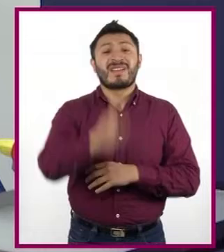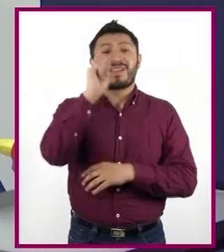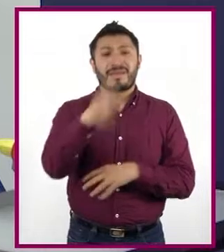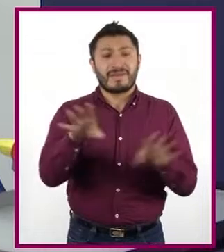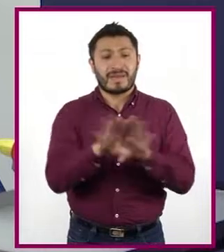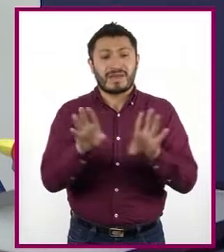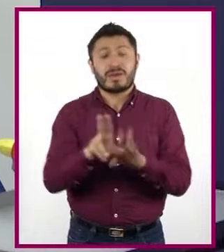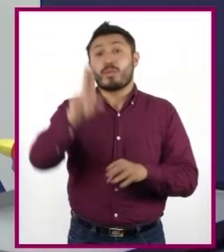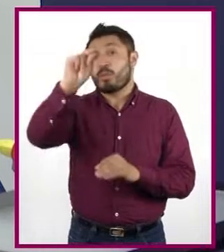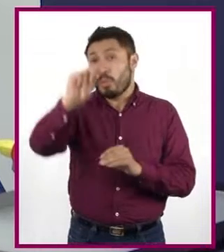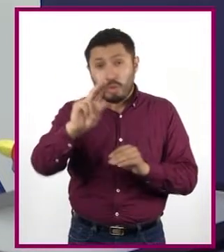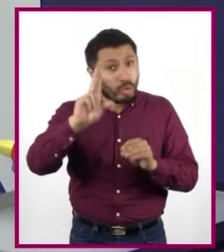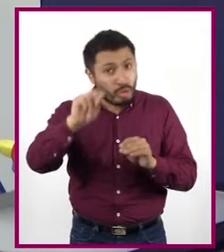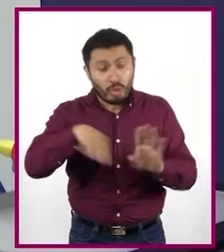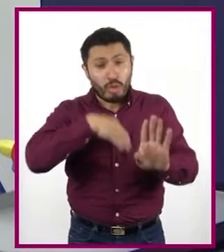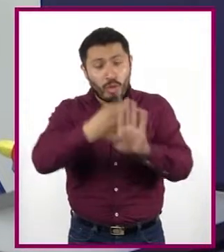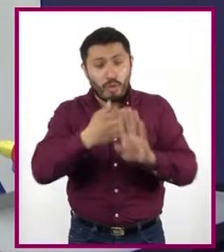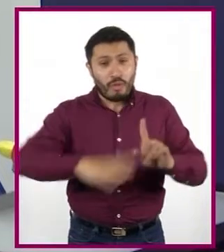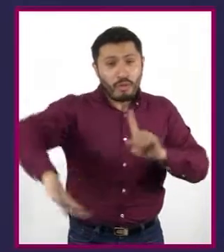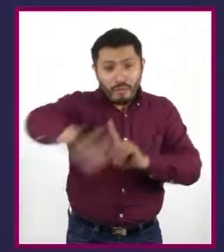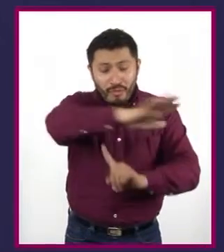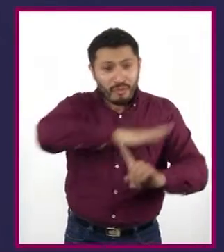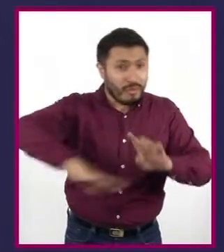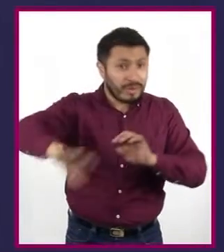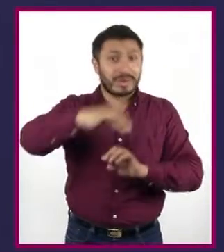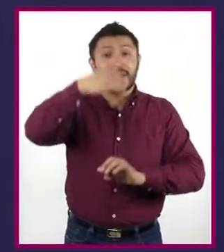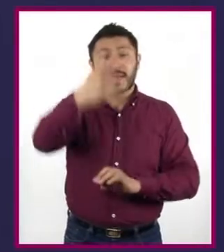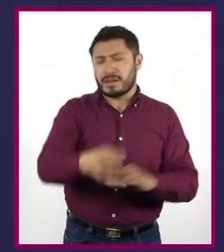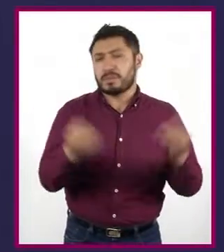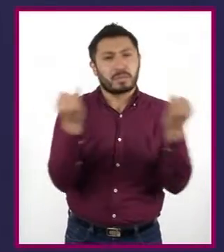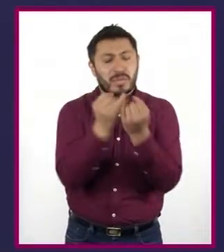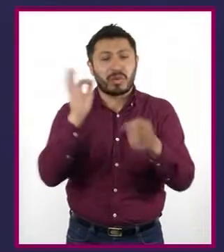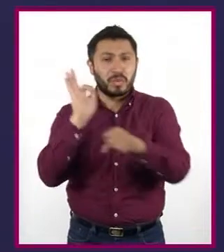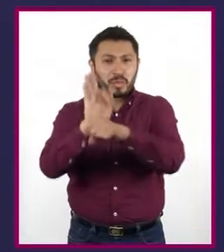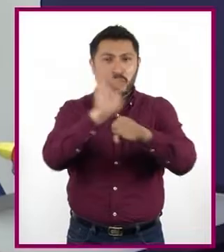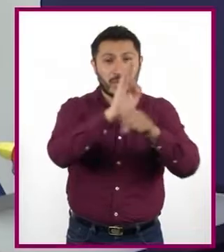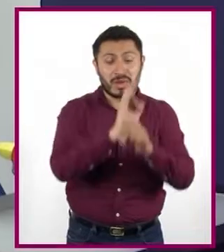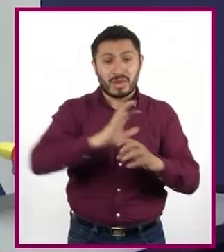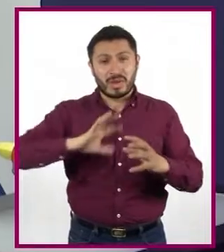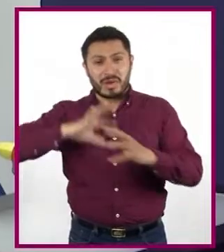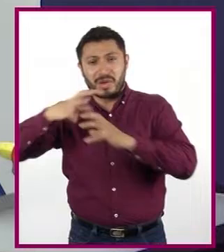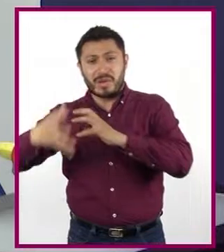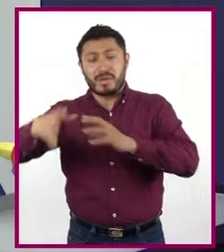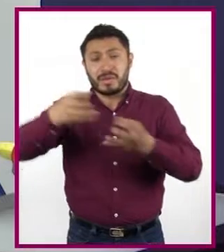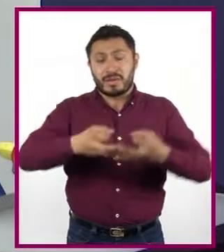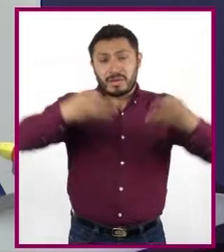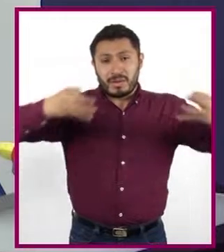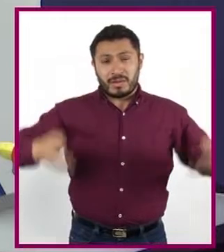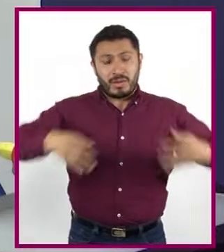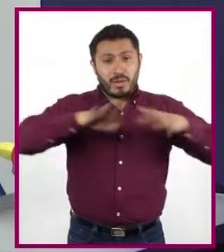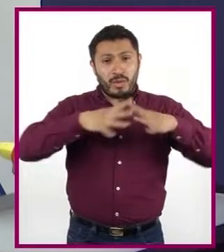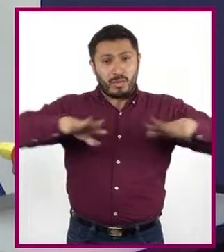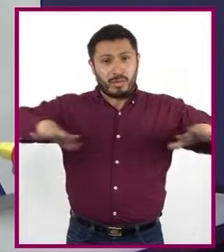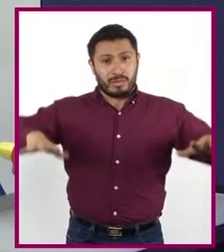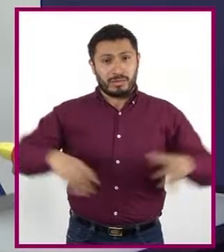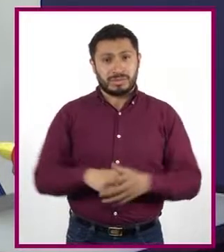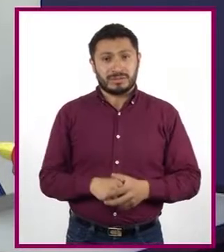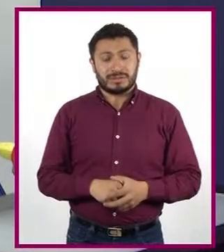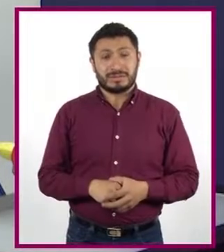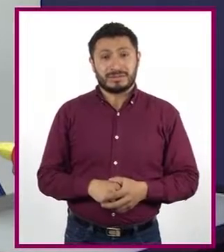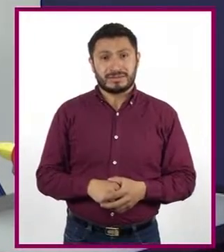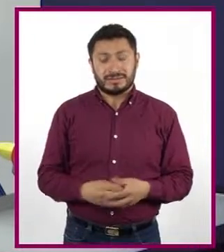que no se afecte a la biodiversidad y que a su vez se protejan los ecosistemas terrestres y acuáticos,